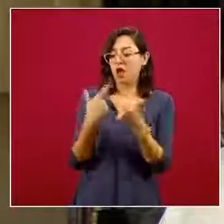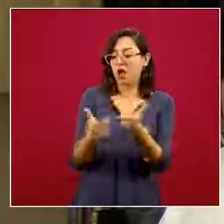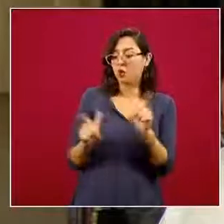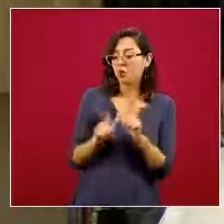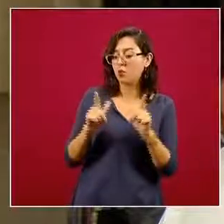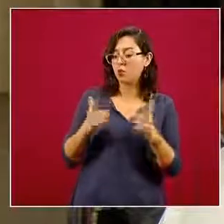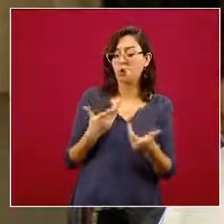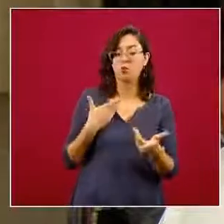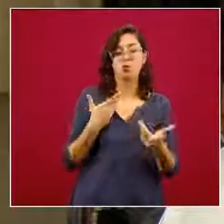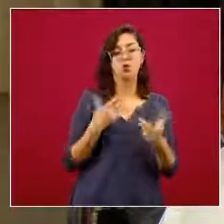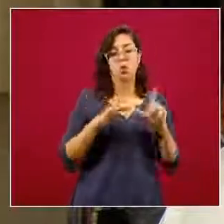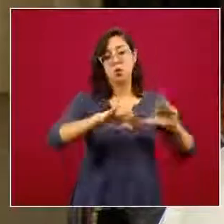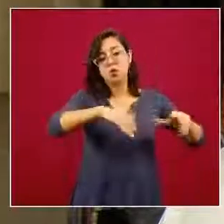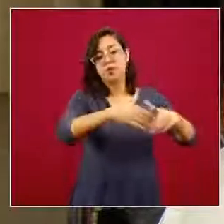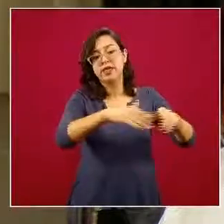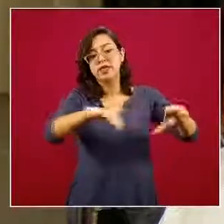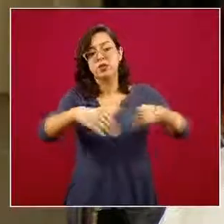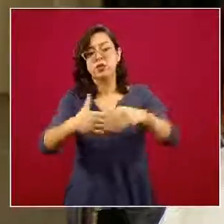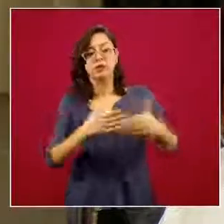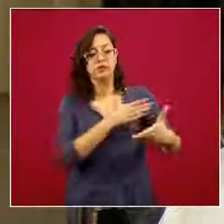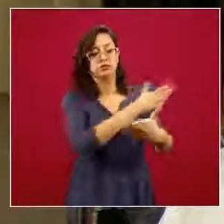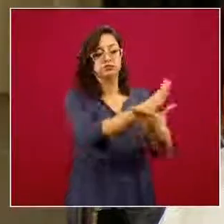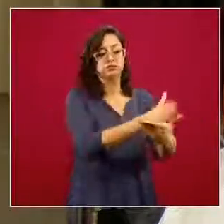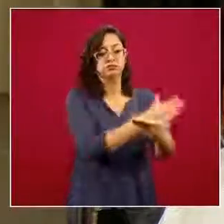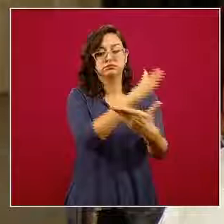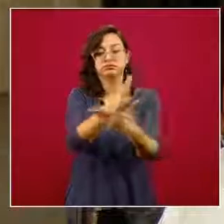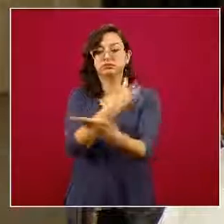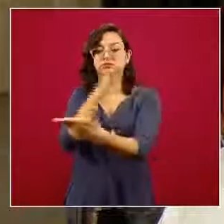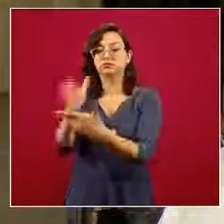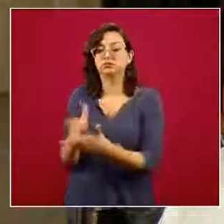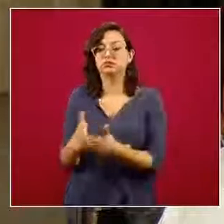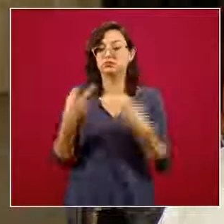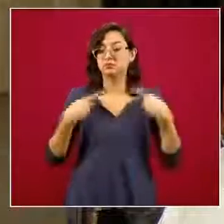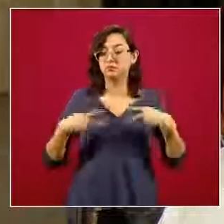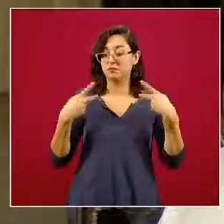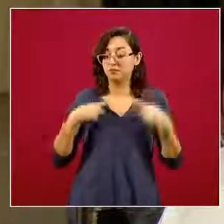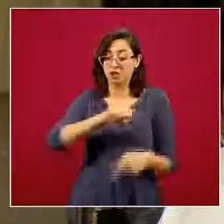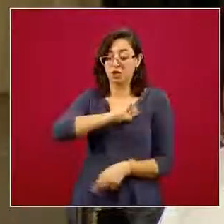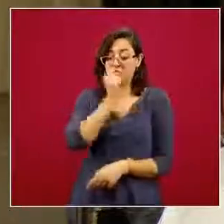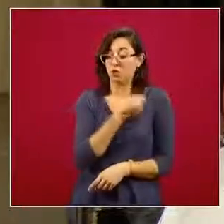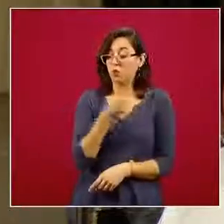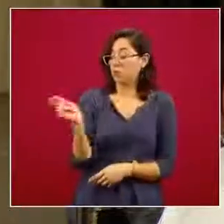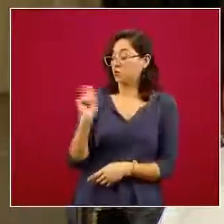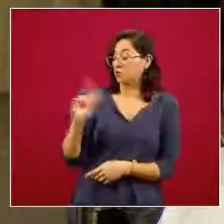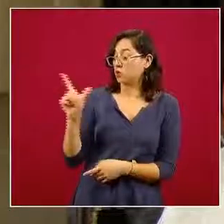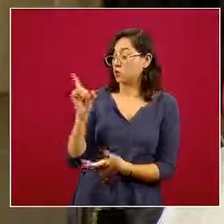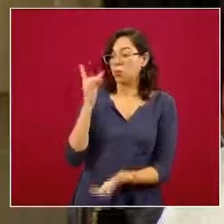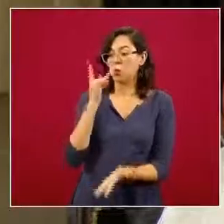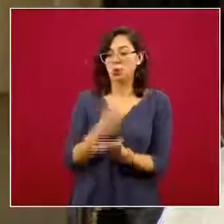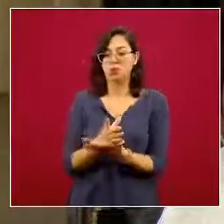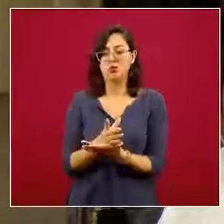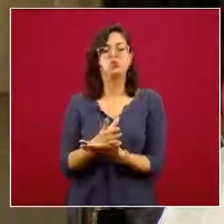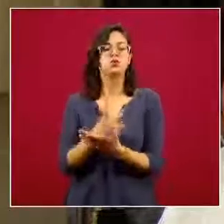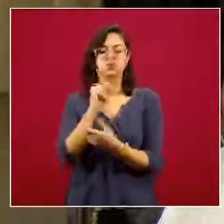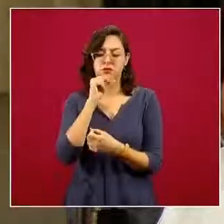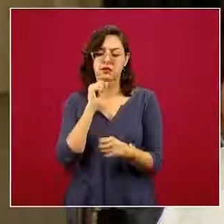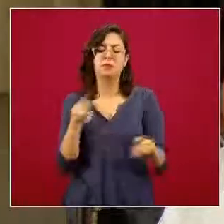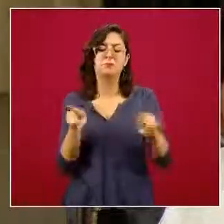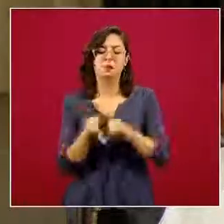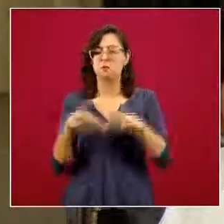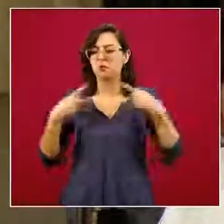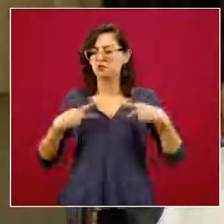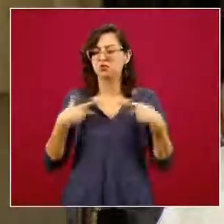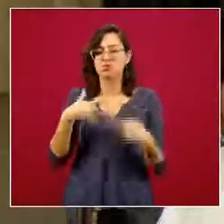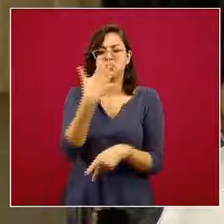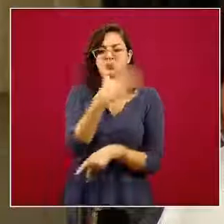atención comunitaria podría participar no solamente profesionales de la salud, sino gente que se capacite